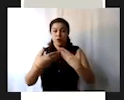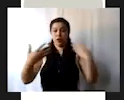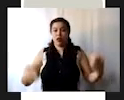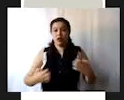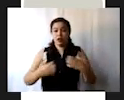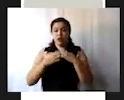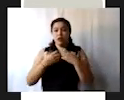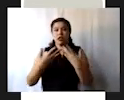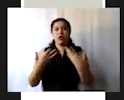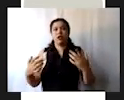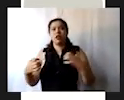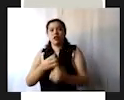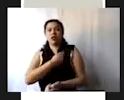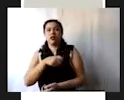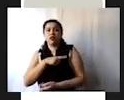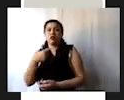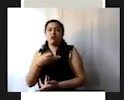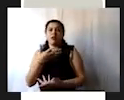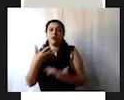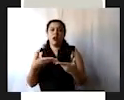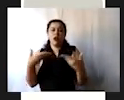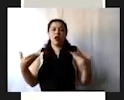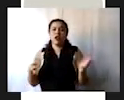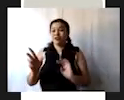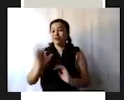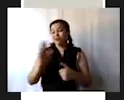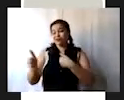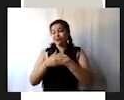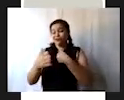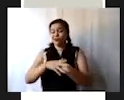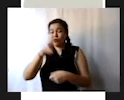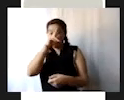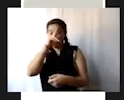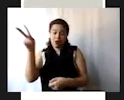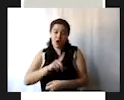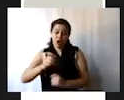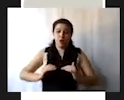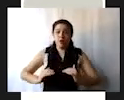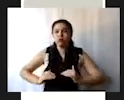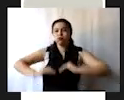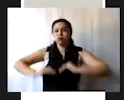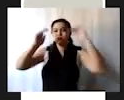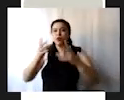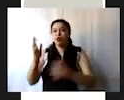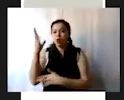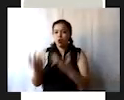la pandemia, pero que se pueden poner peor con inundaciones, con incendios forestales, con